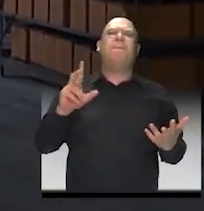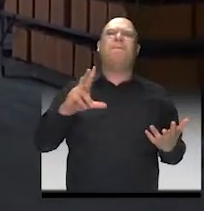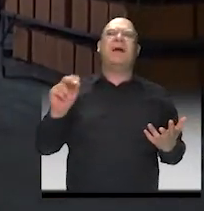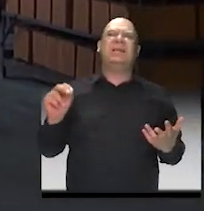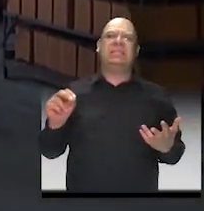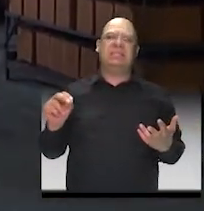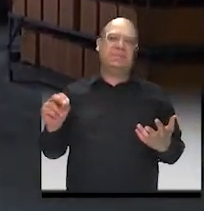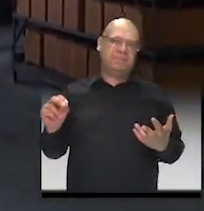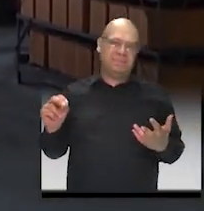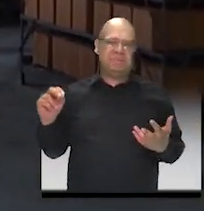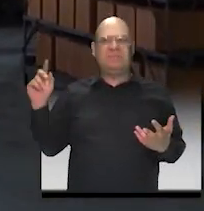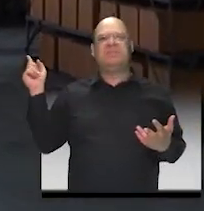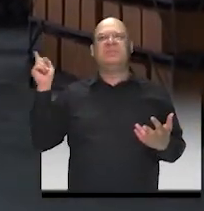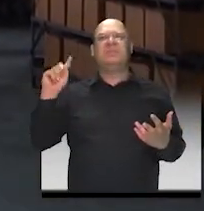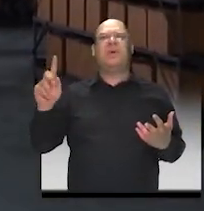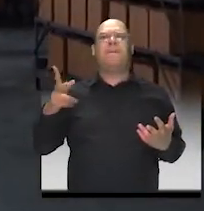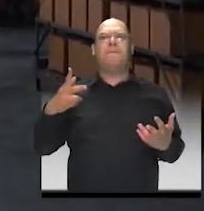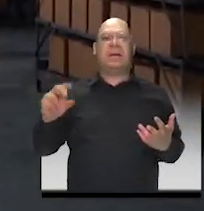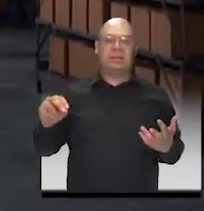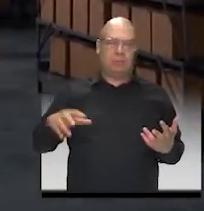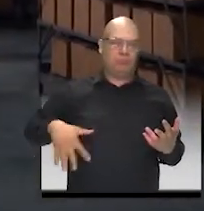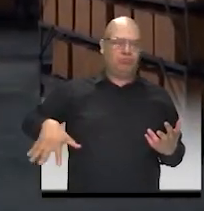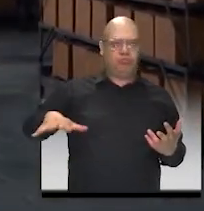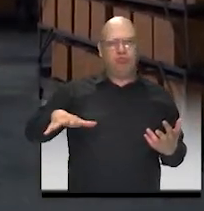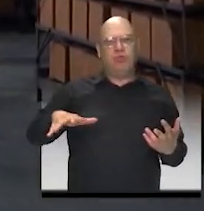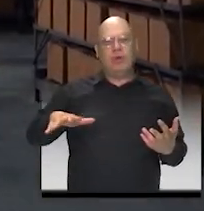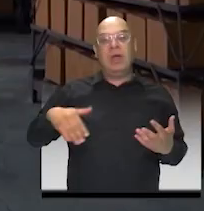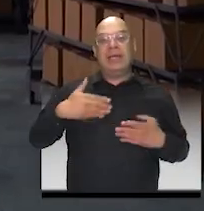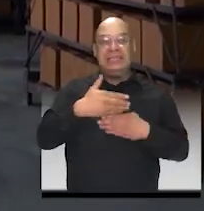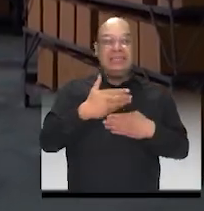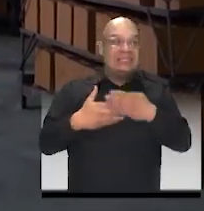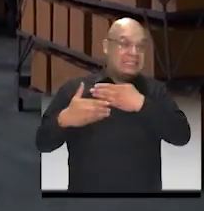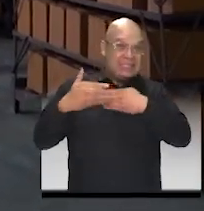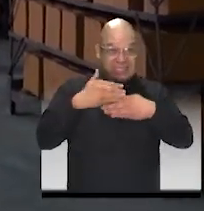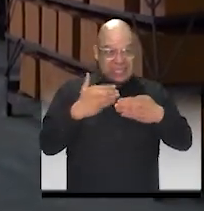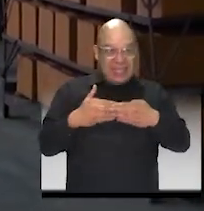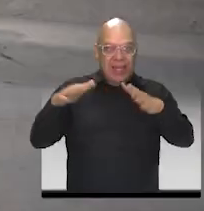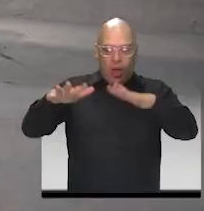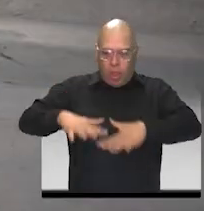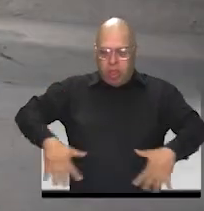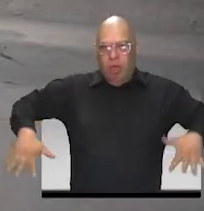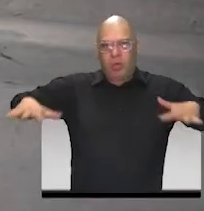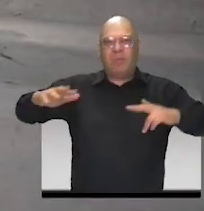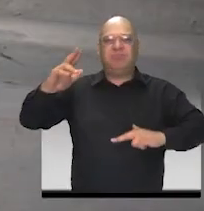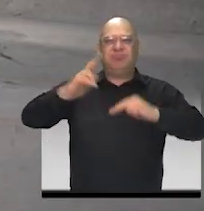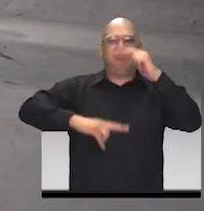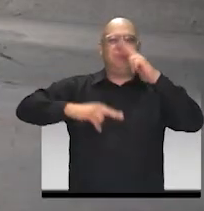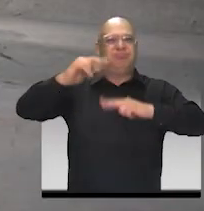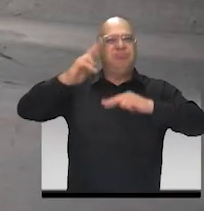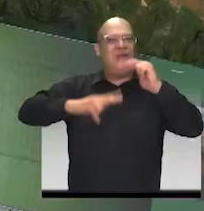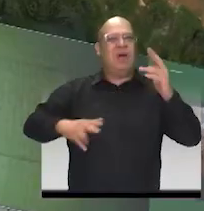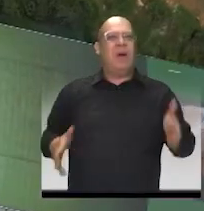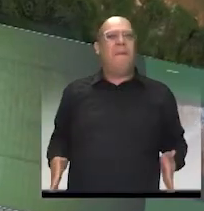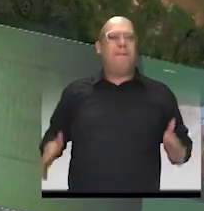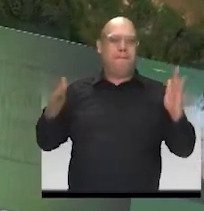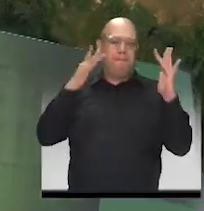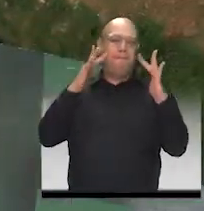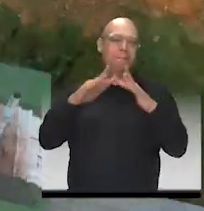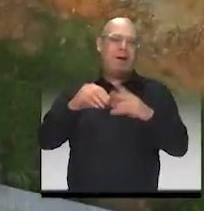más en el sector. Dejan de ser ladrilleras y pasan a ser lotes para construcción, entonces es un equilibrio con